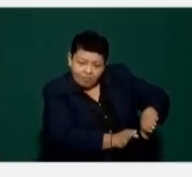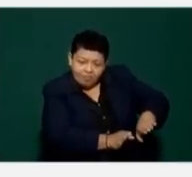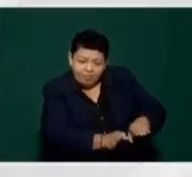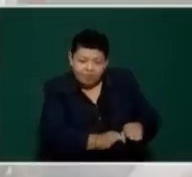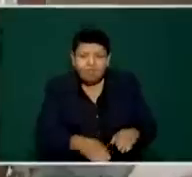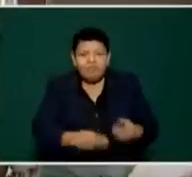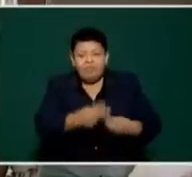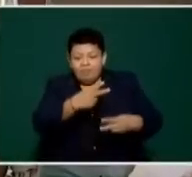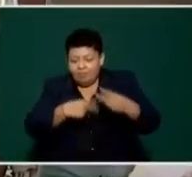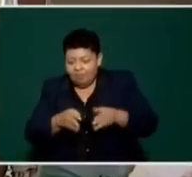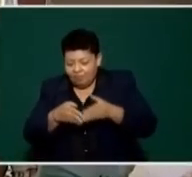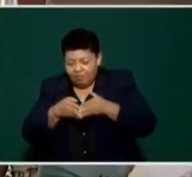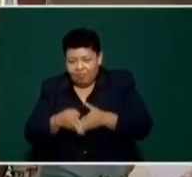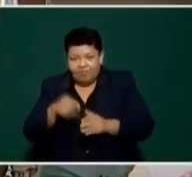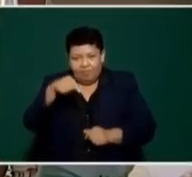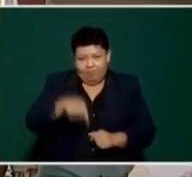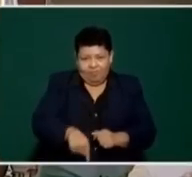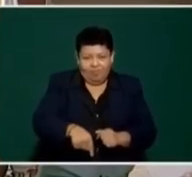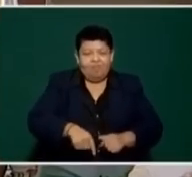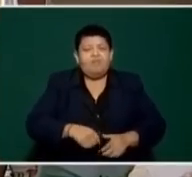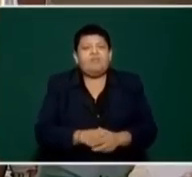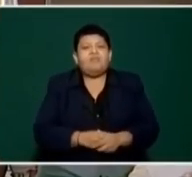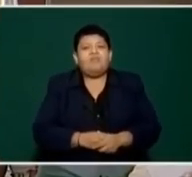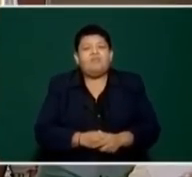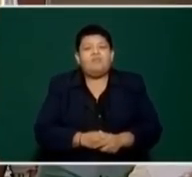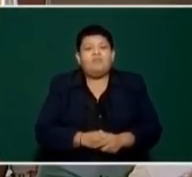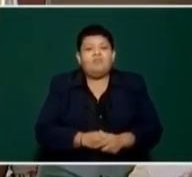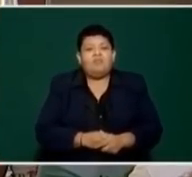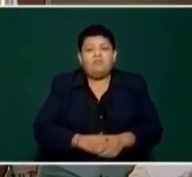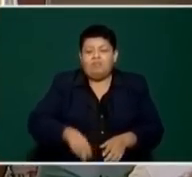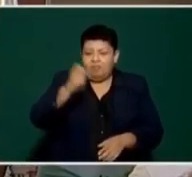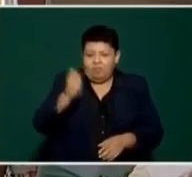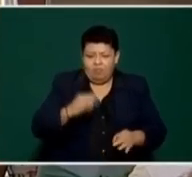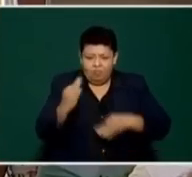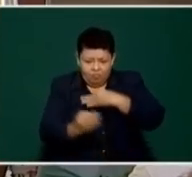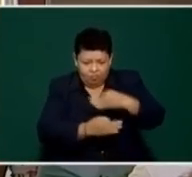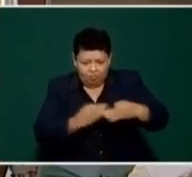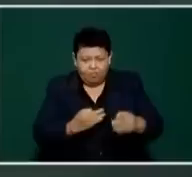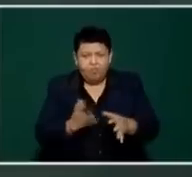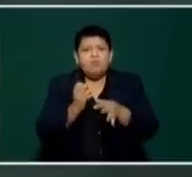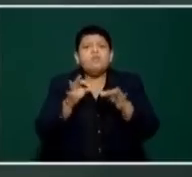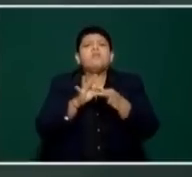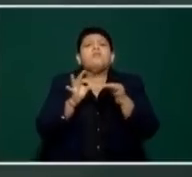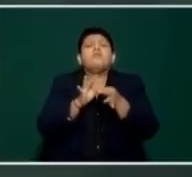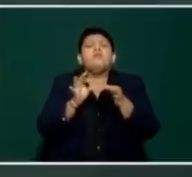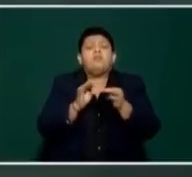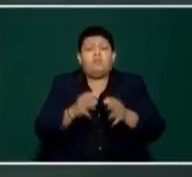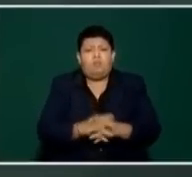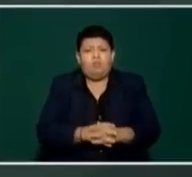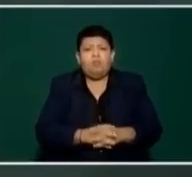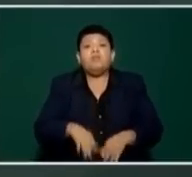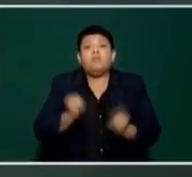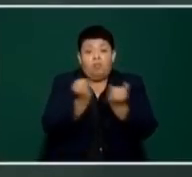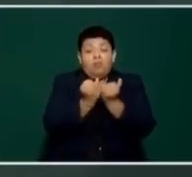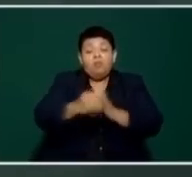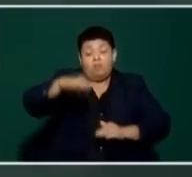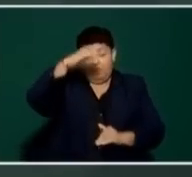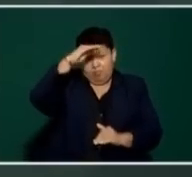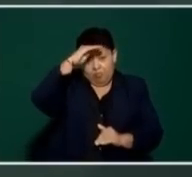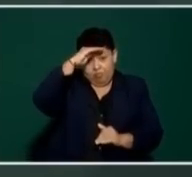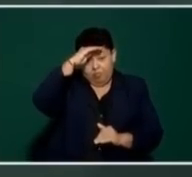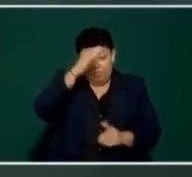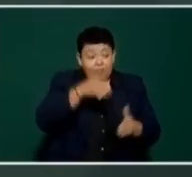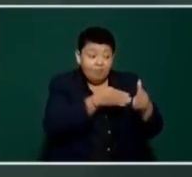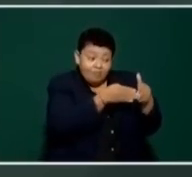para acá. Adelante, por favor. Eso es todo lo que podemos decir. También se está pensando en de